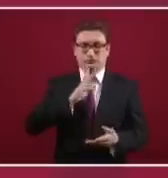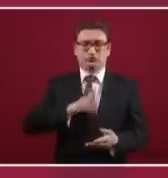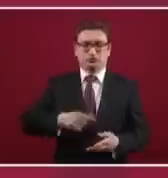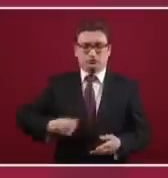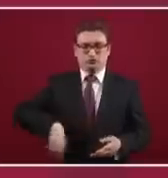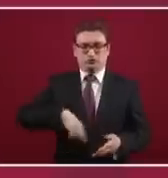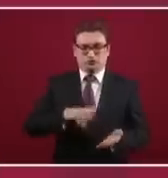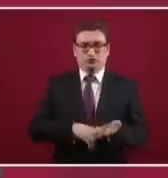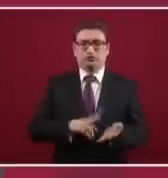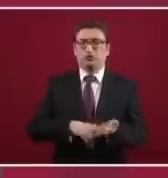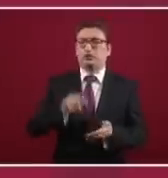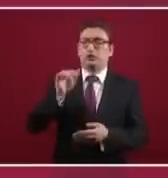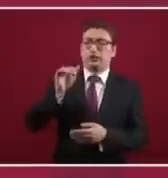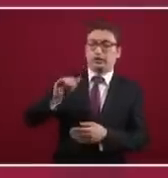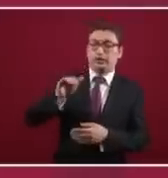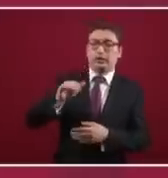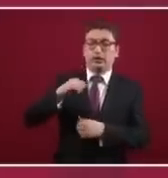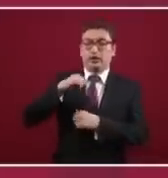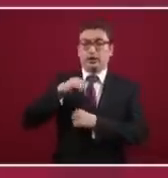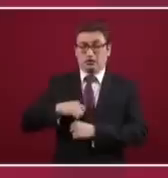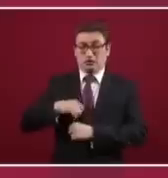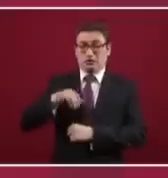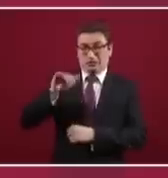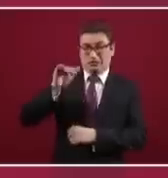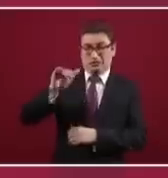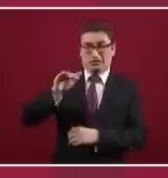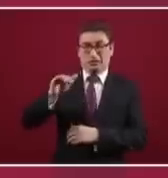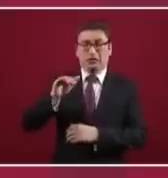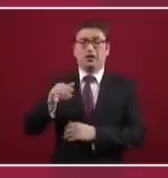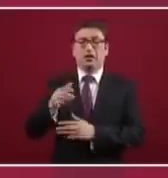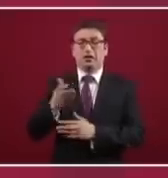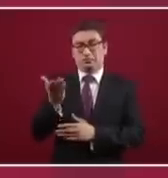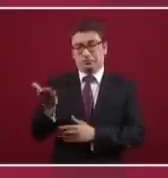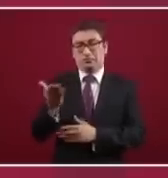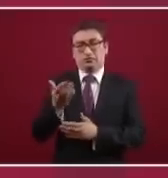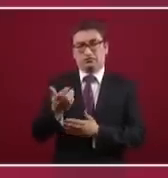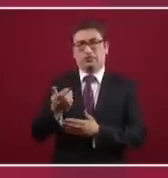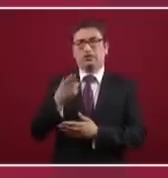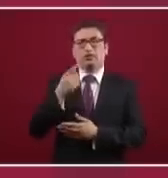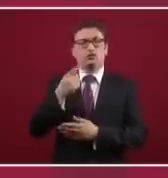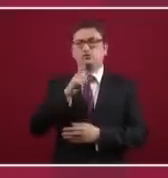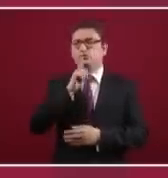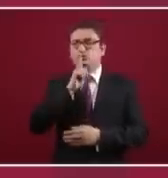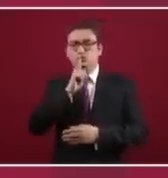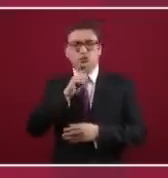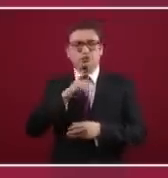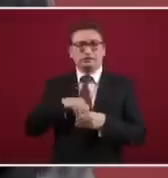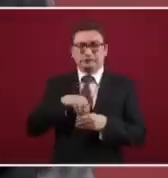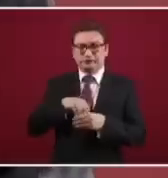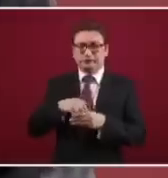le pediríamos a una autoridad que se ocultara